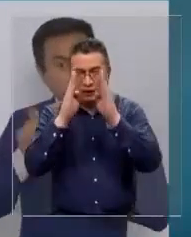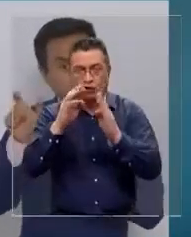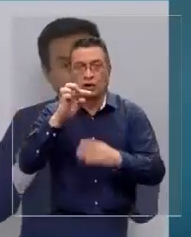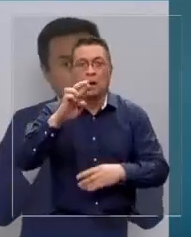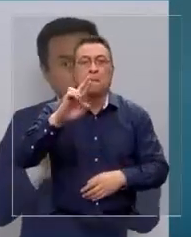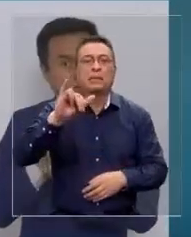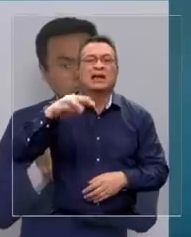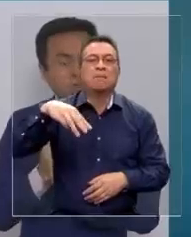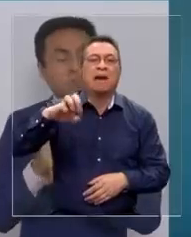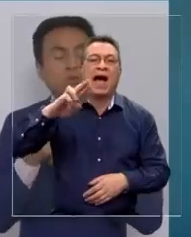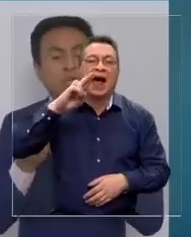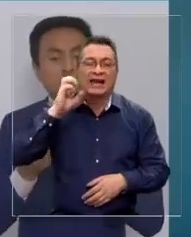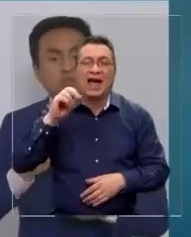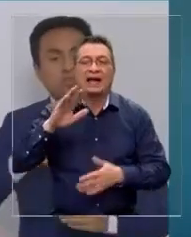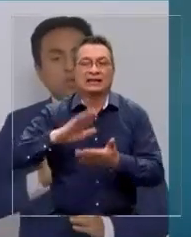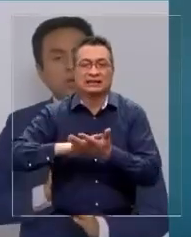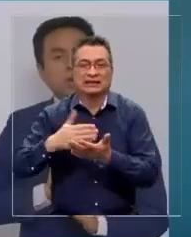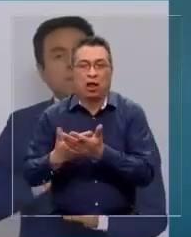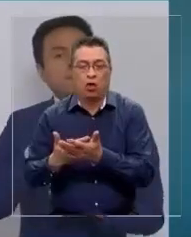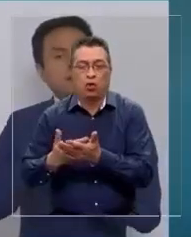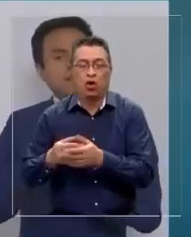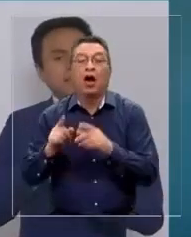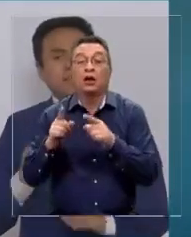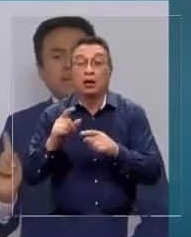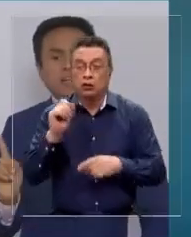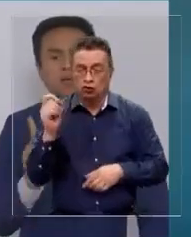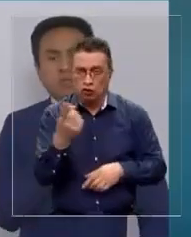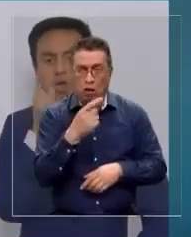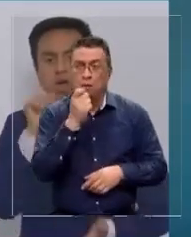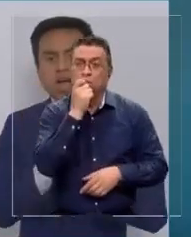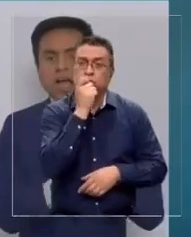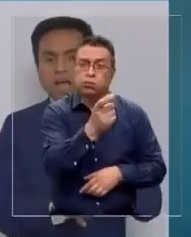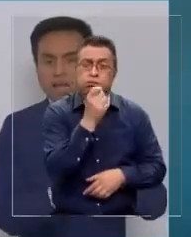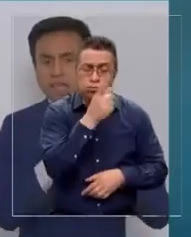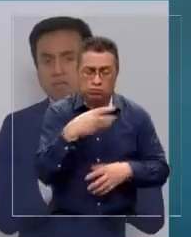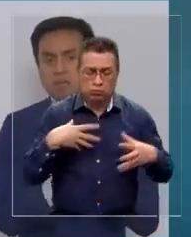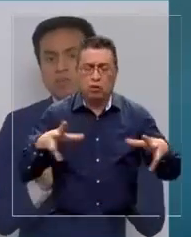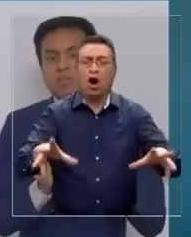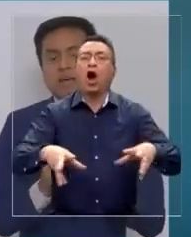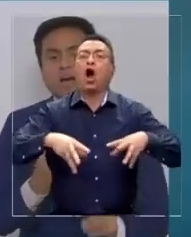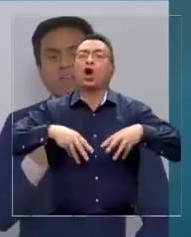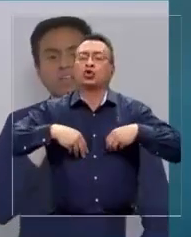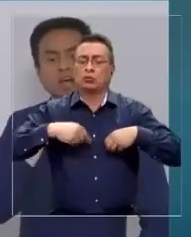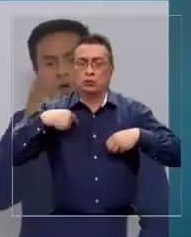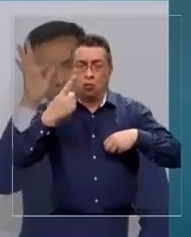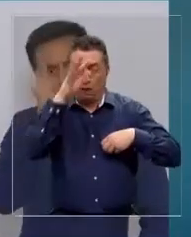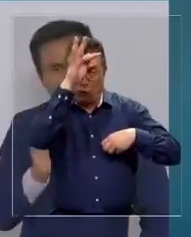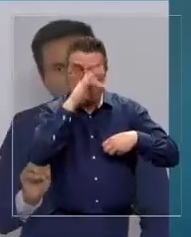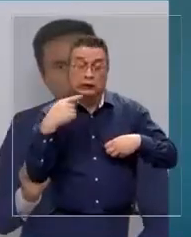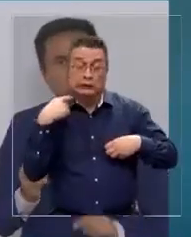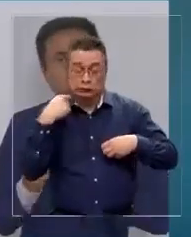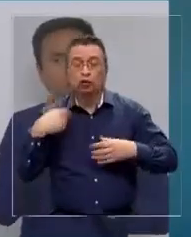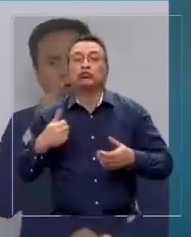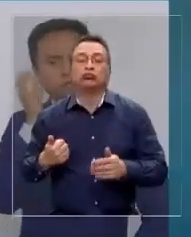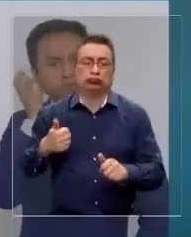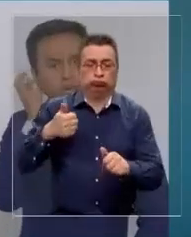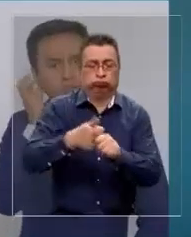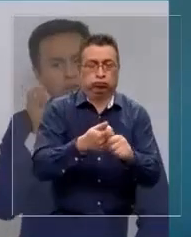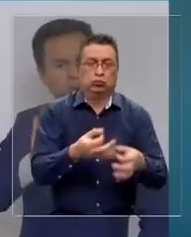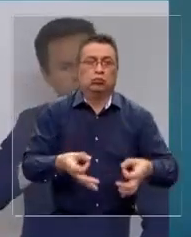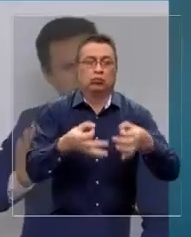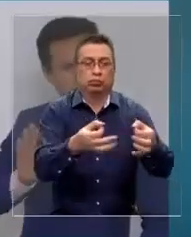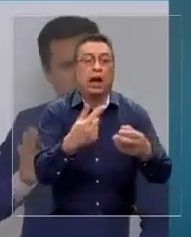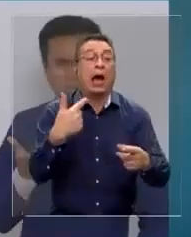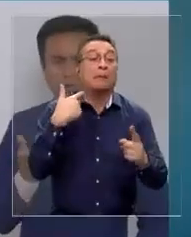por ello que nos haremos parte de cada una de las querellas cuando sea afectado un funcionario o funcionaria que es